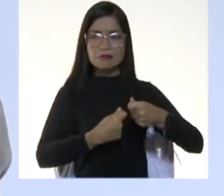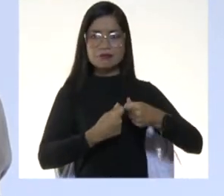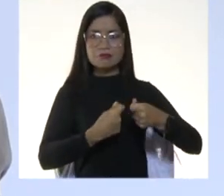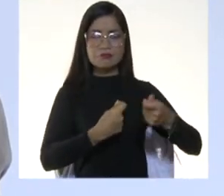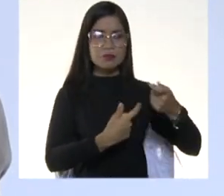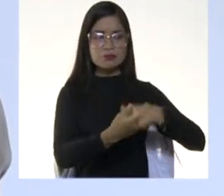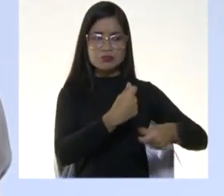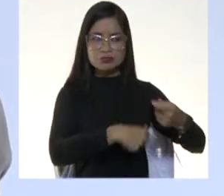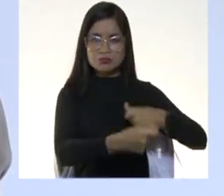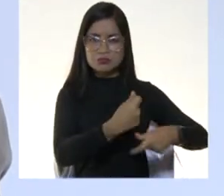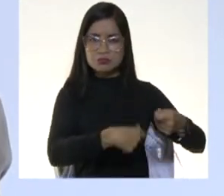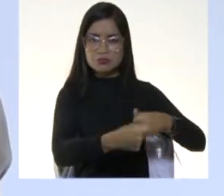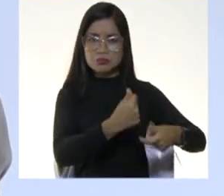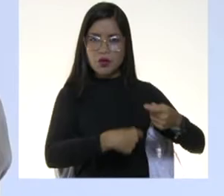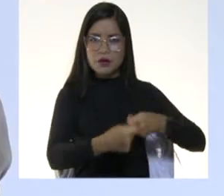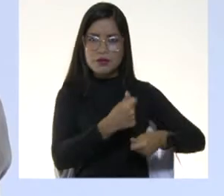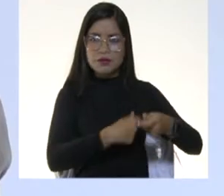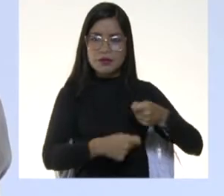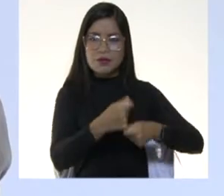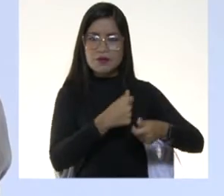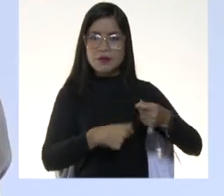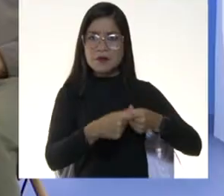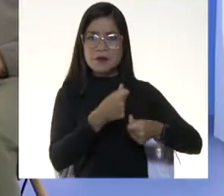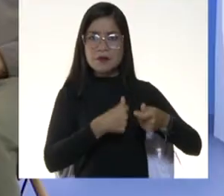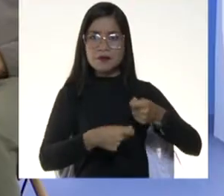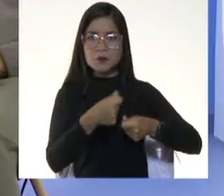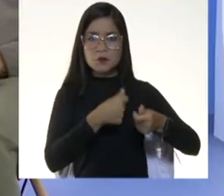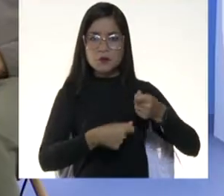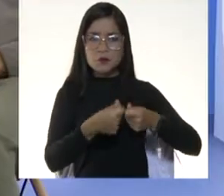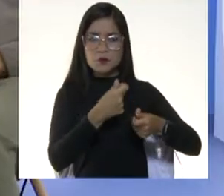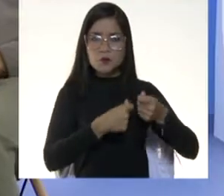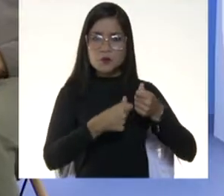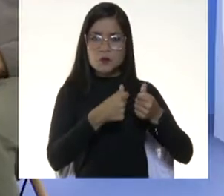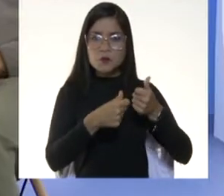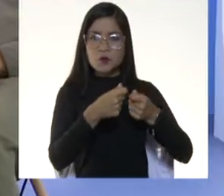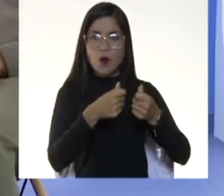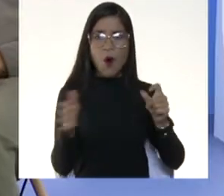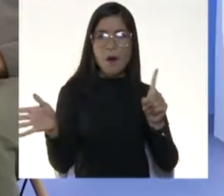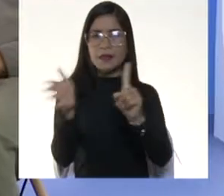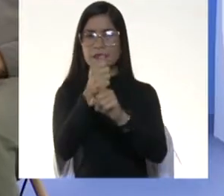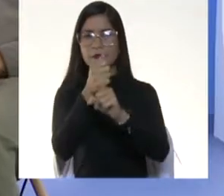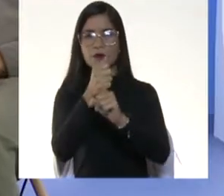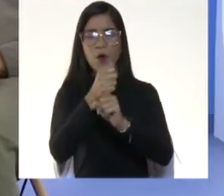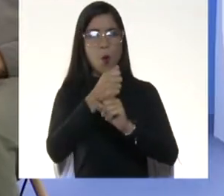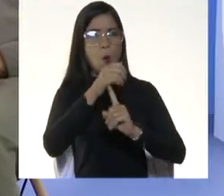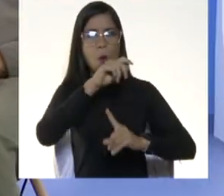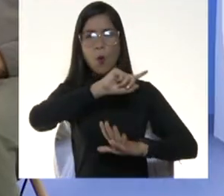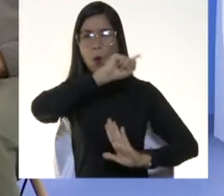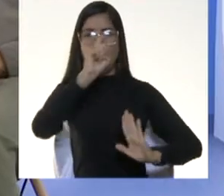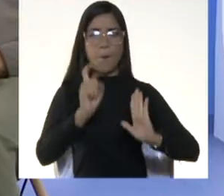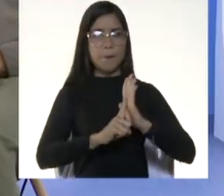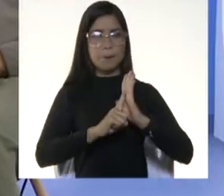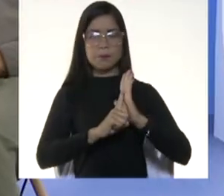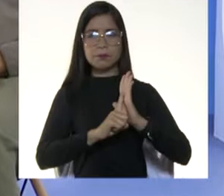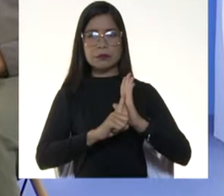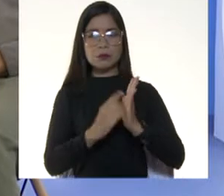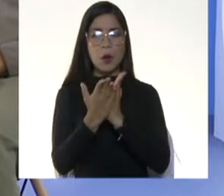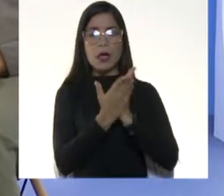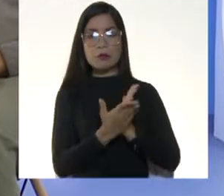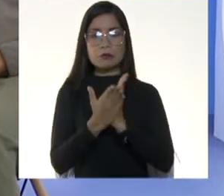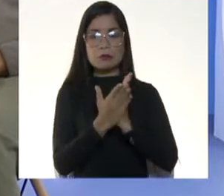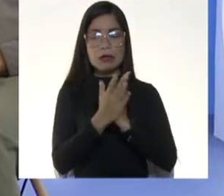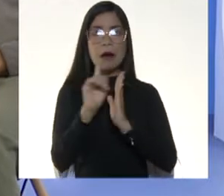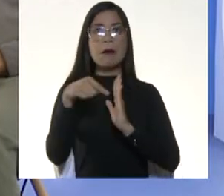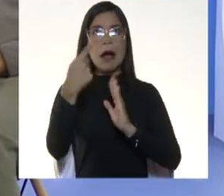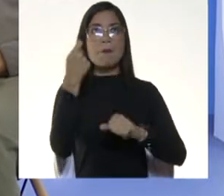material, el dinero como fin último de nuestra formación pedagógica, porque muchas veces se piensa que vas a estudiar es para tener una